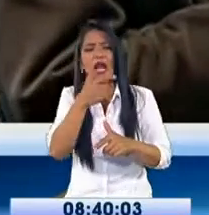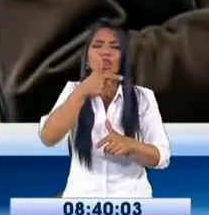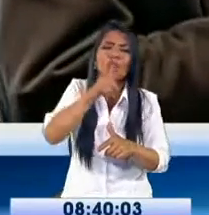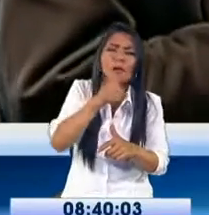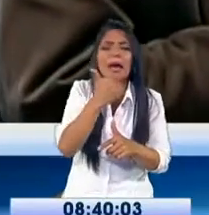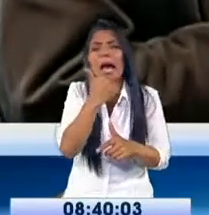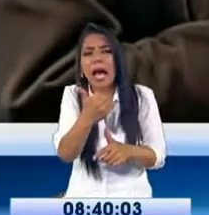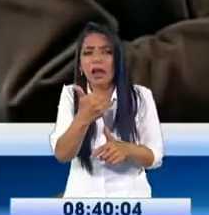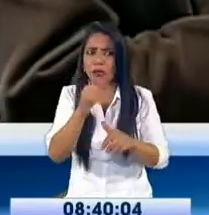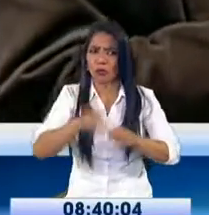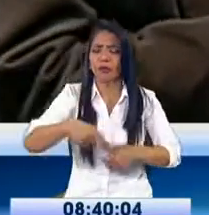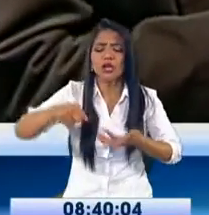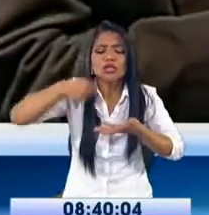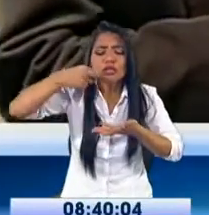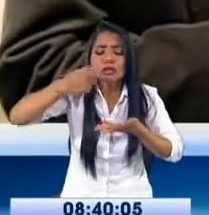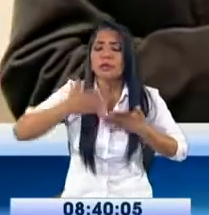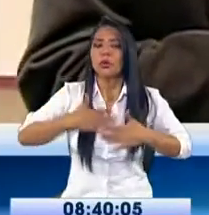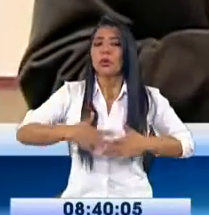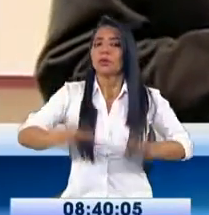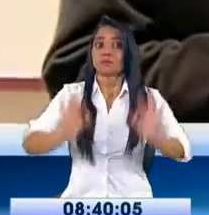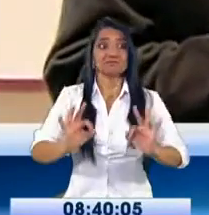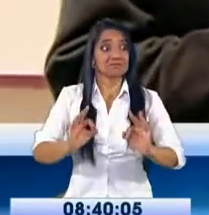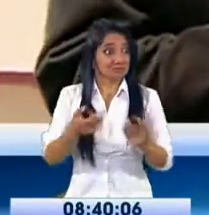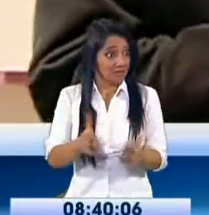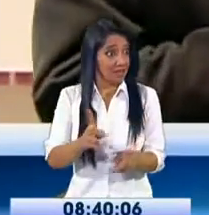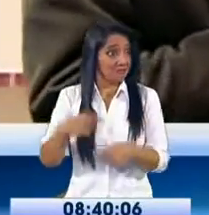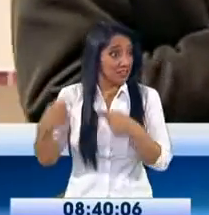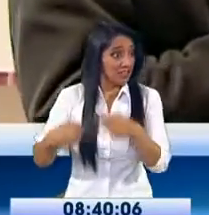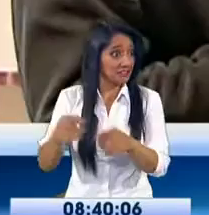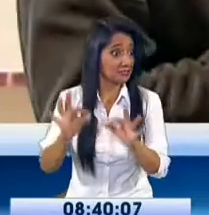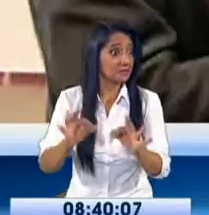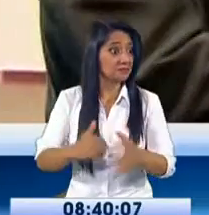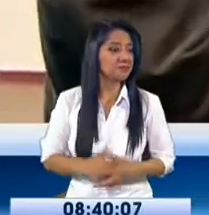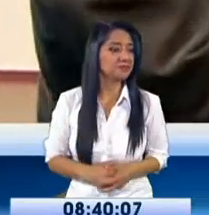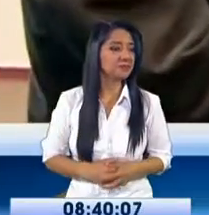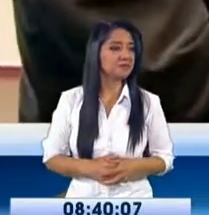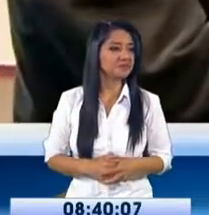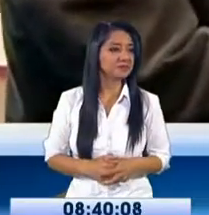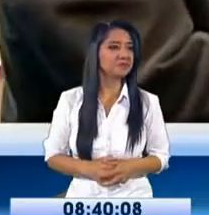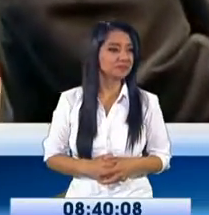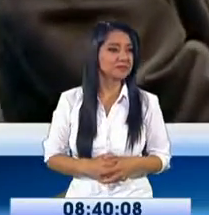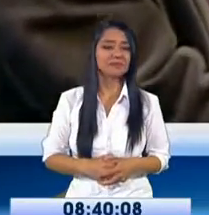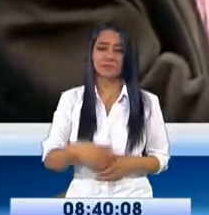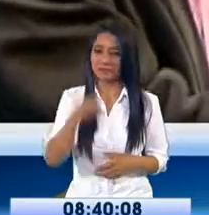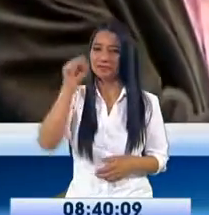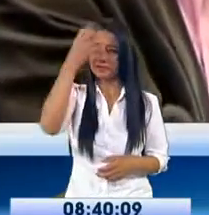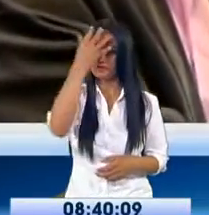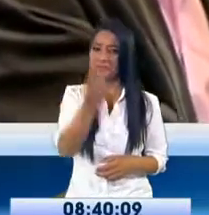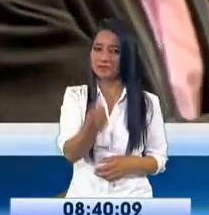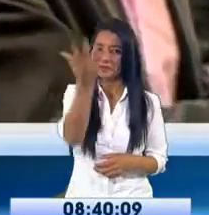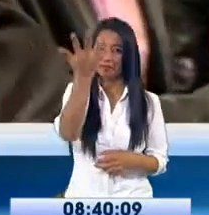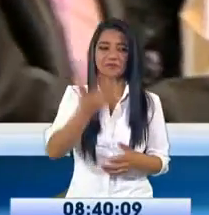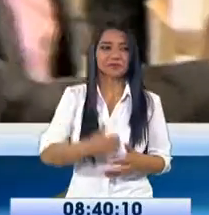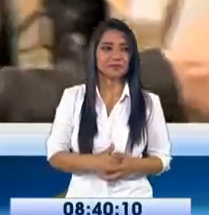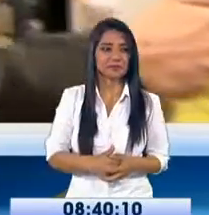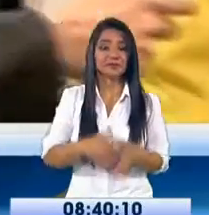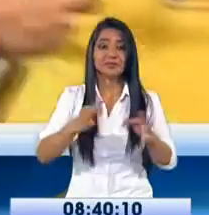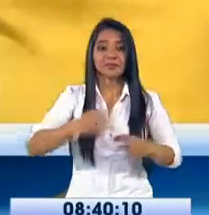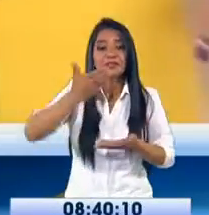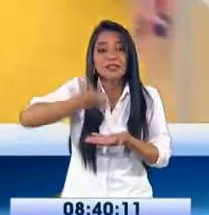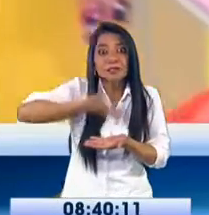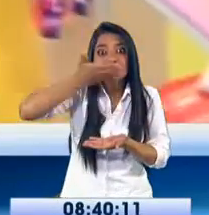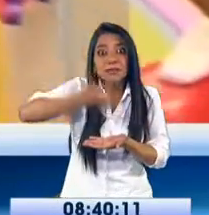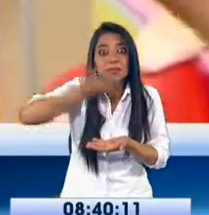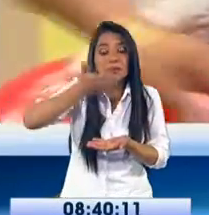testear va a disfrutar y con esa tradición que es realmente fantástica día 31